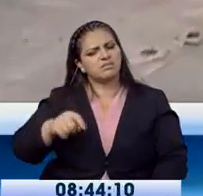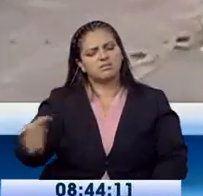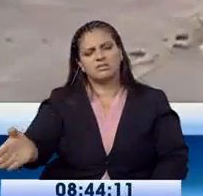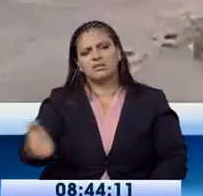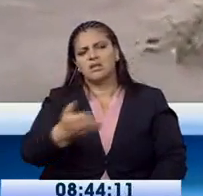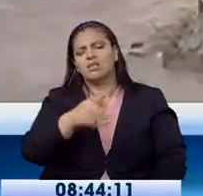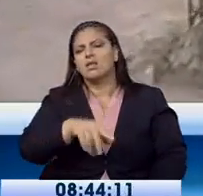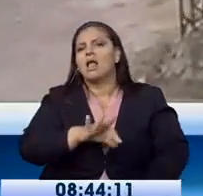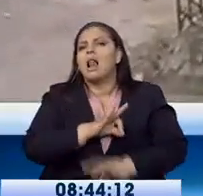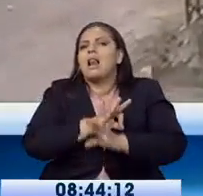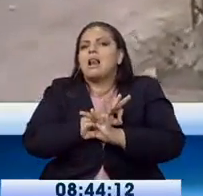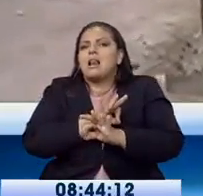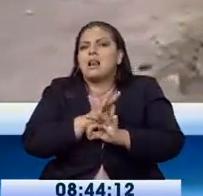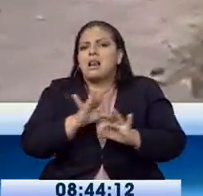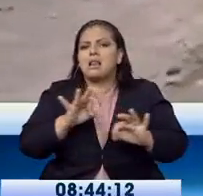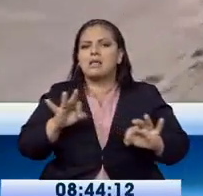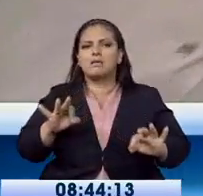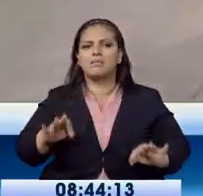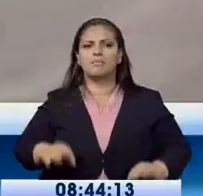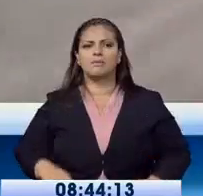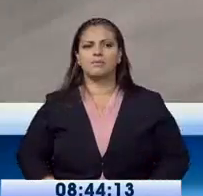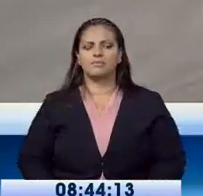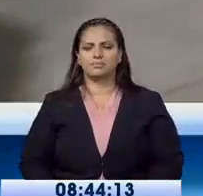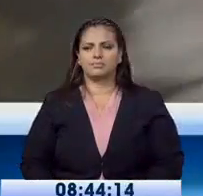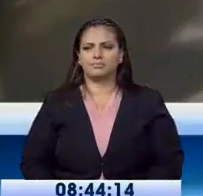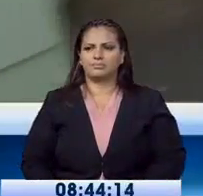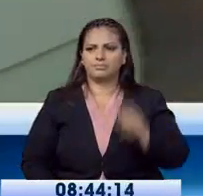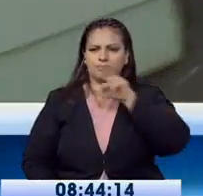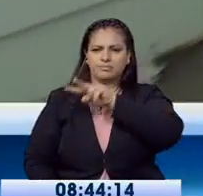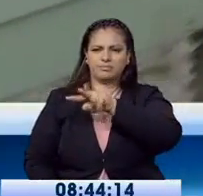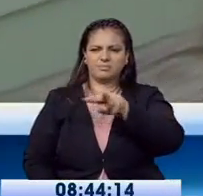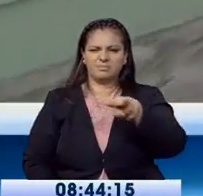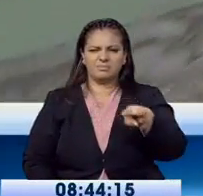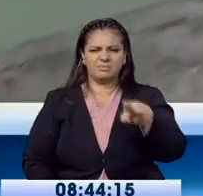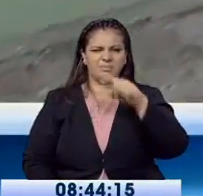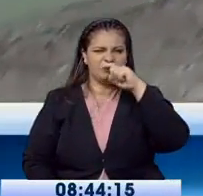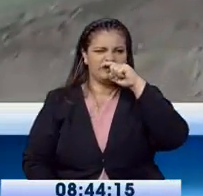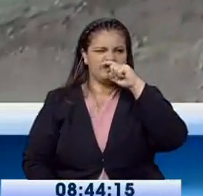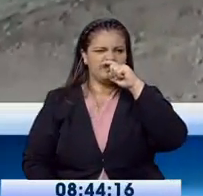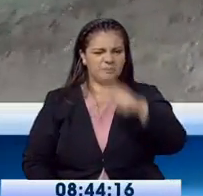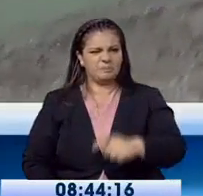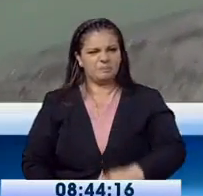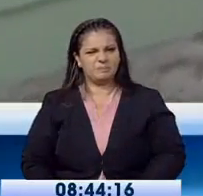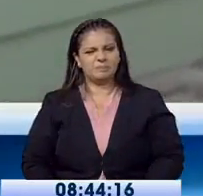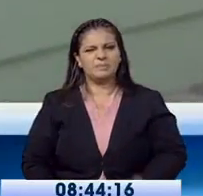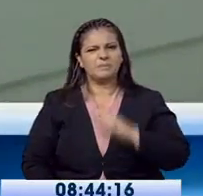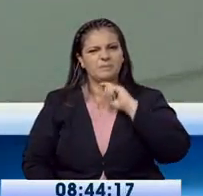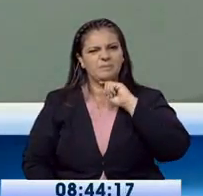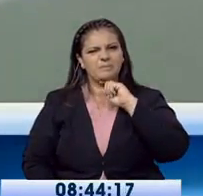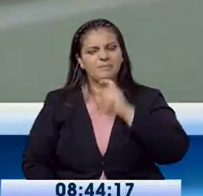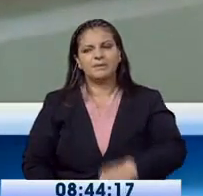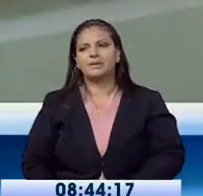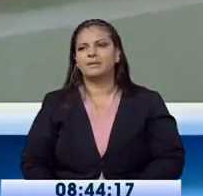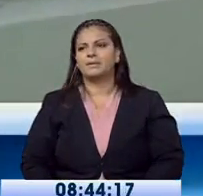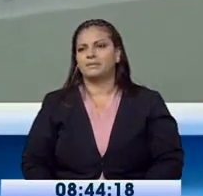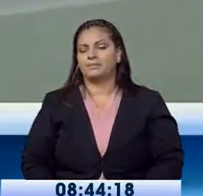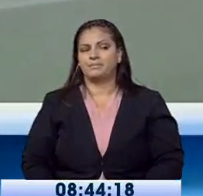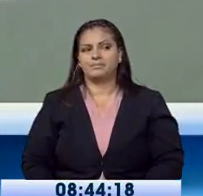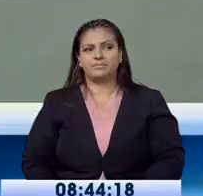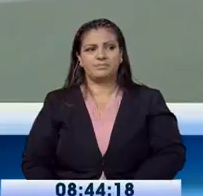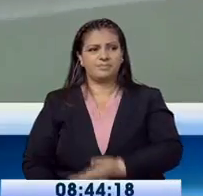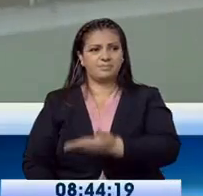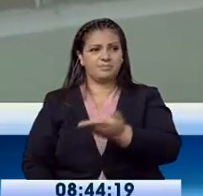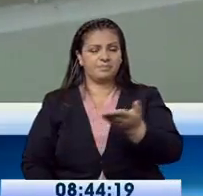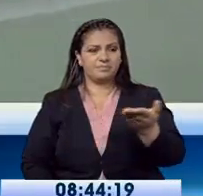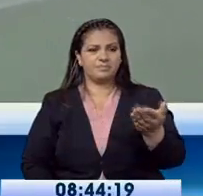lugar que lastimosamente afea y perjudica a todo este sector del norte